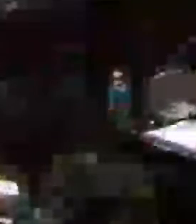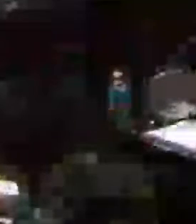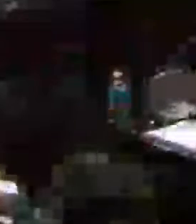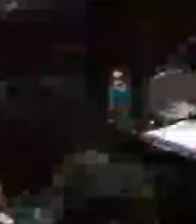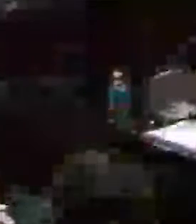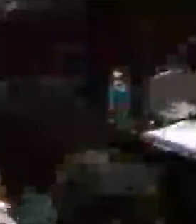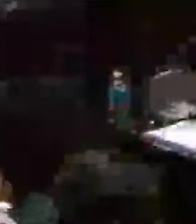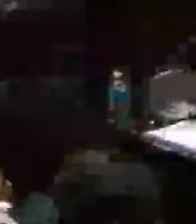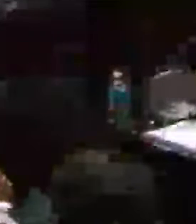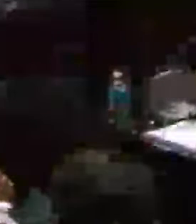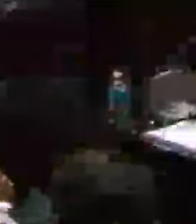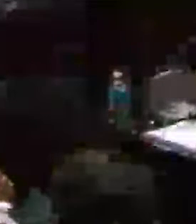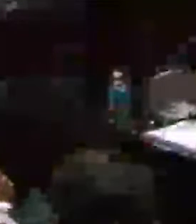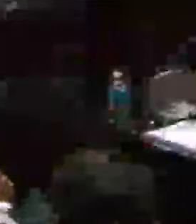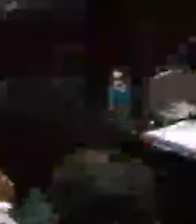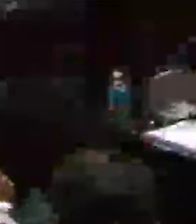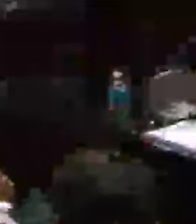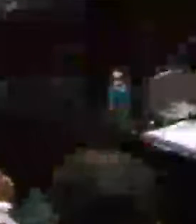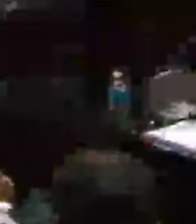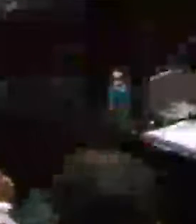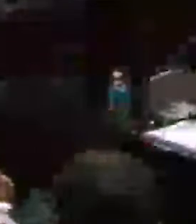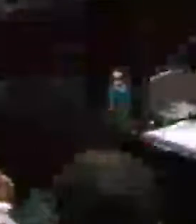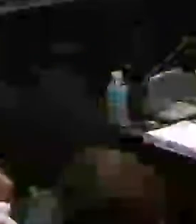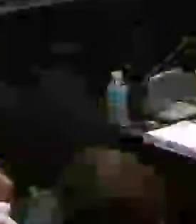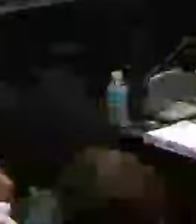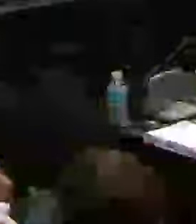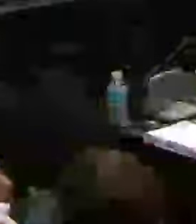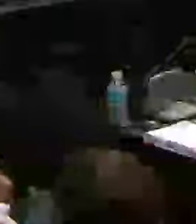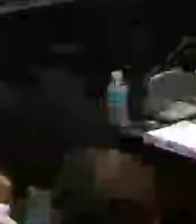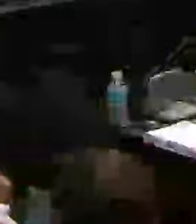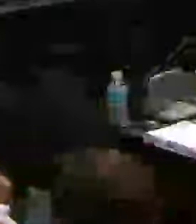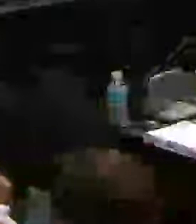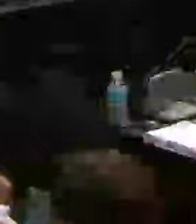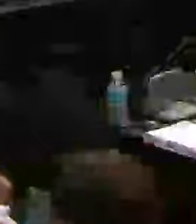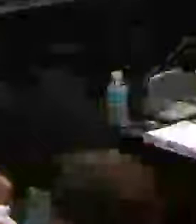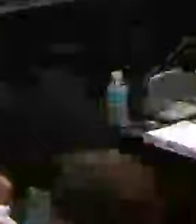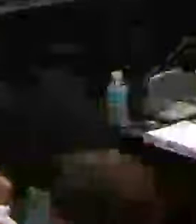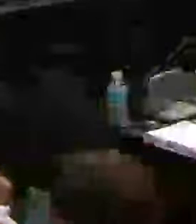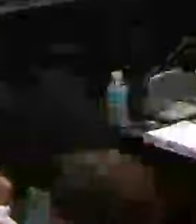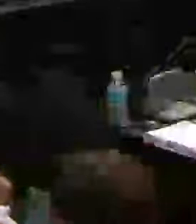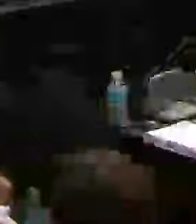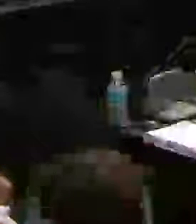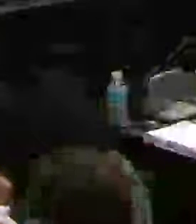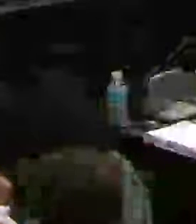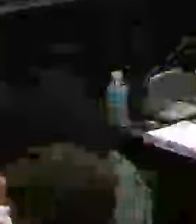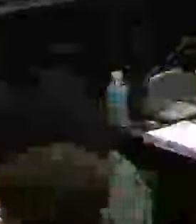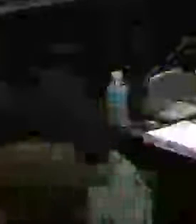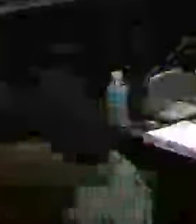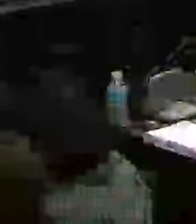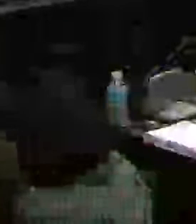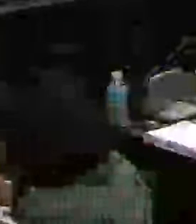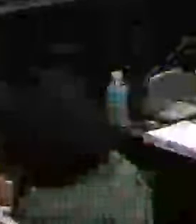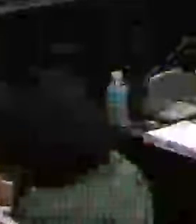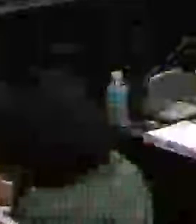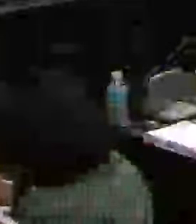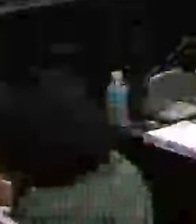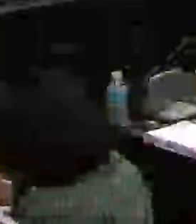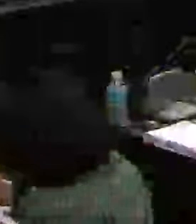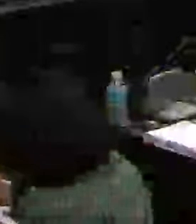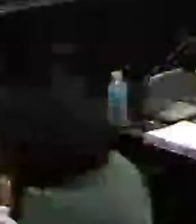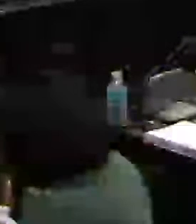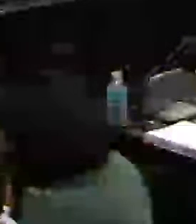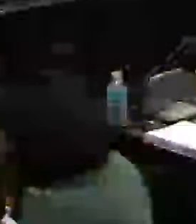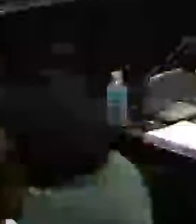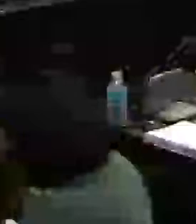Muchas gracias, diputado Jaime Cárdenas. No habiendo más oradores registrados, quiero